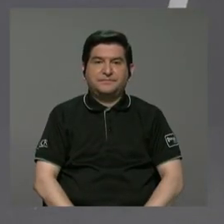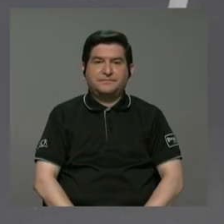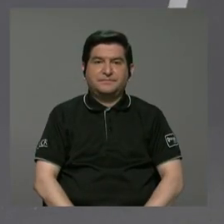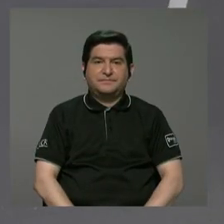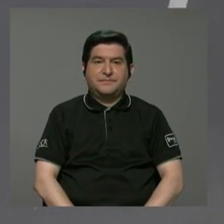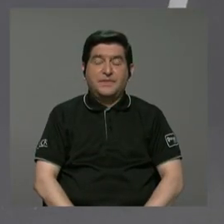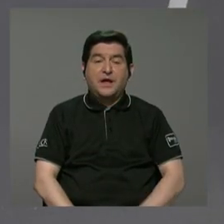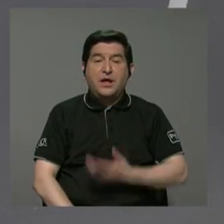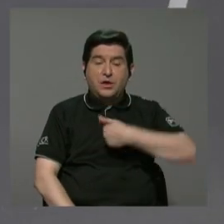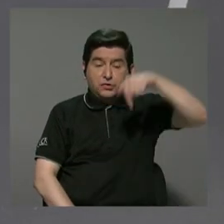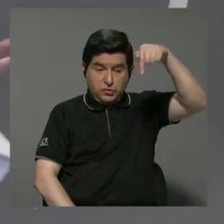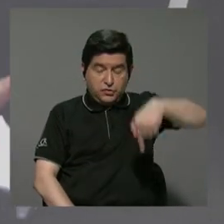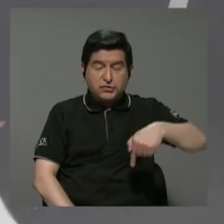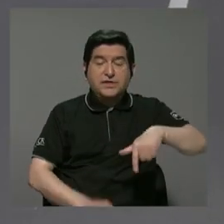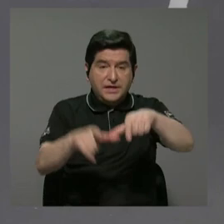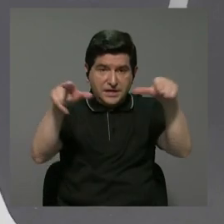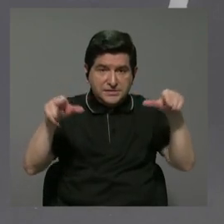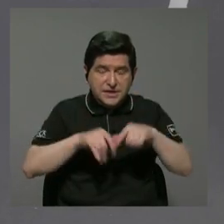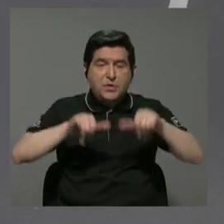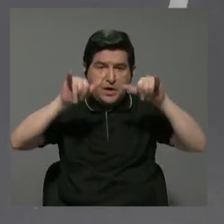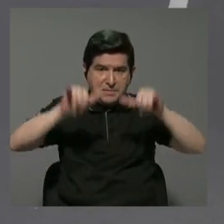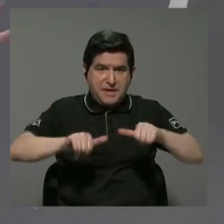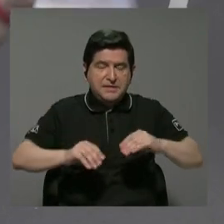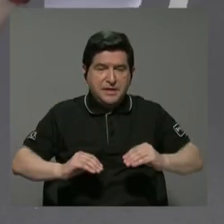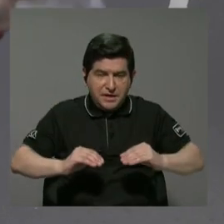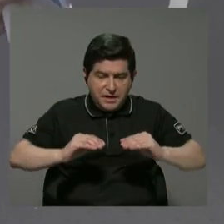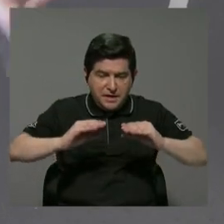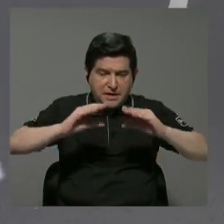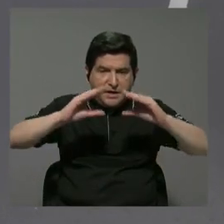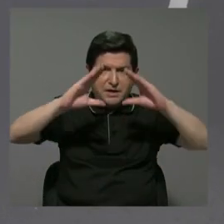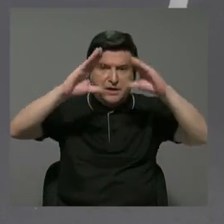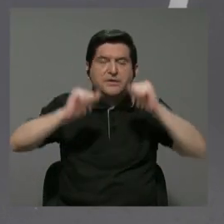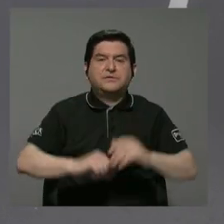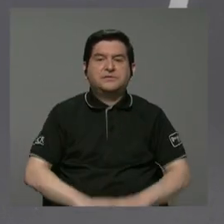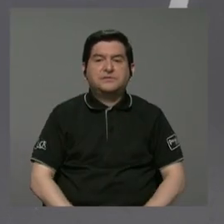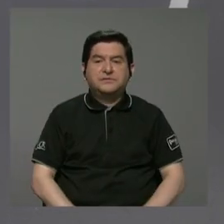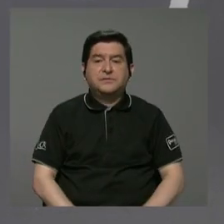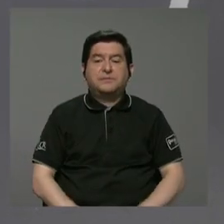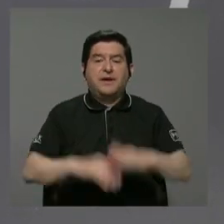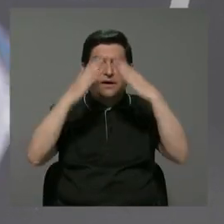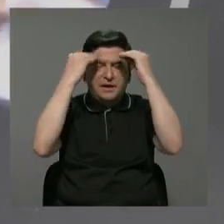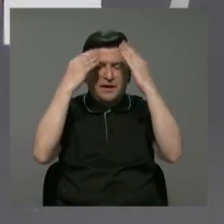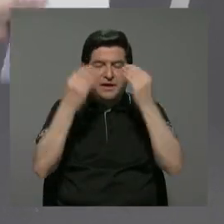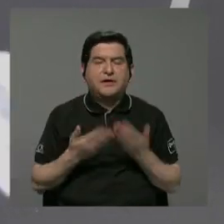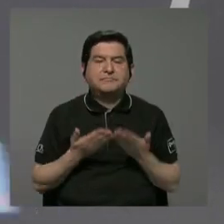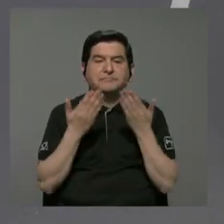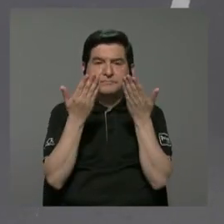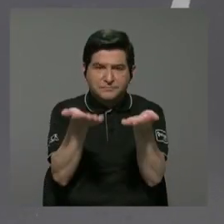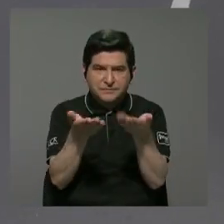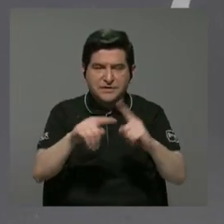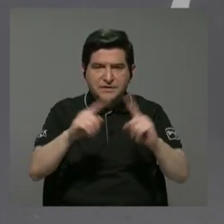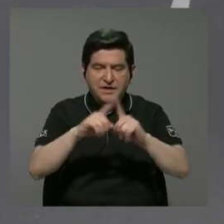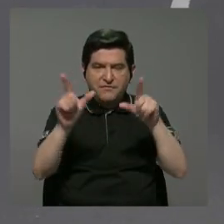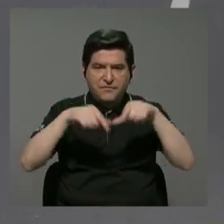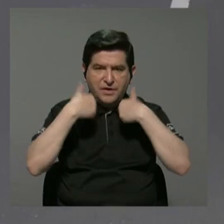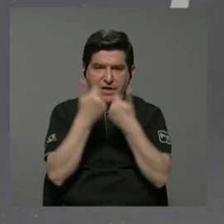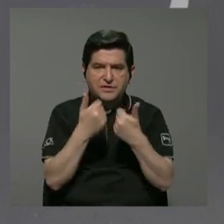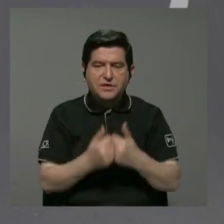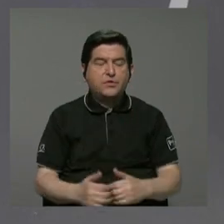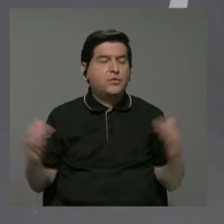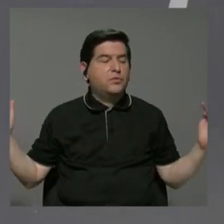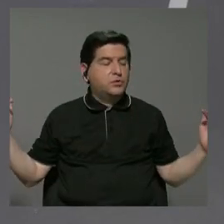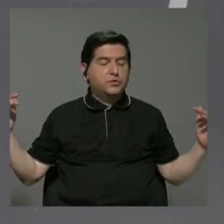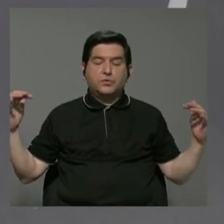Vamos a estar acá ubicados, ¿verdad?, el resto de la mañana esperando a darles más información de los grupos que se van